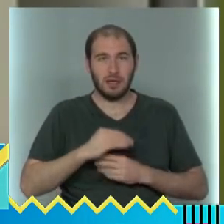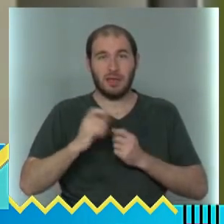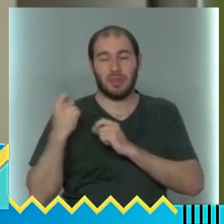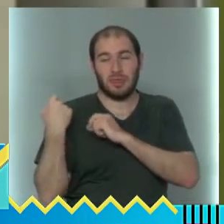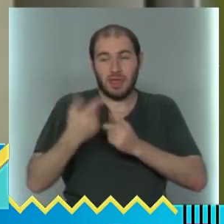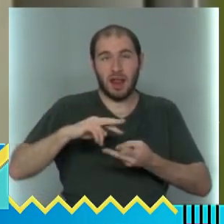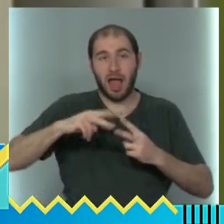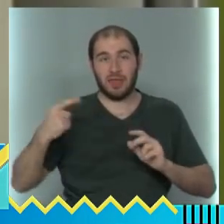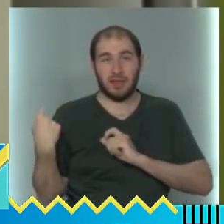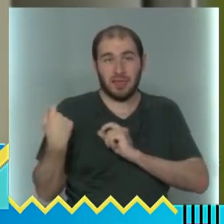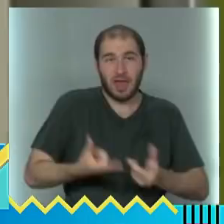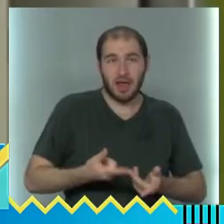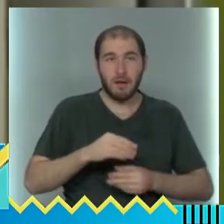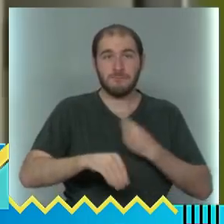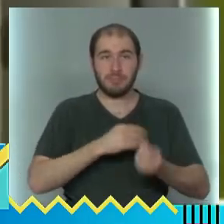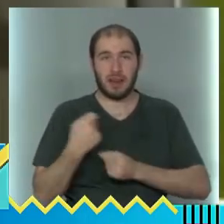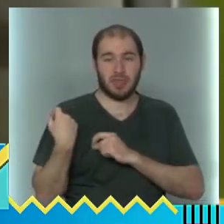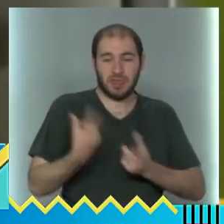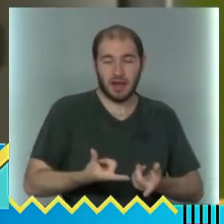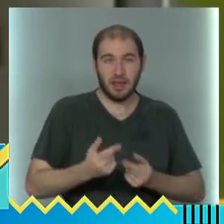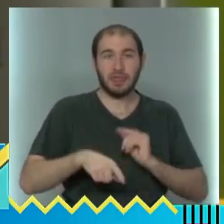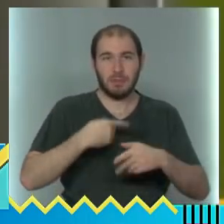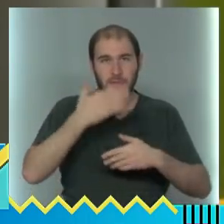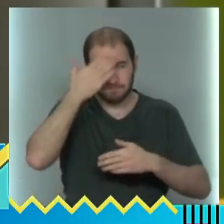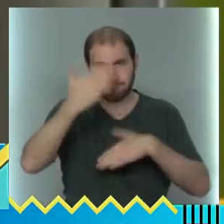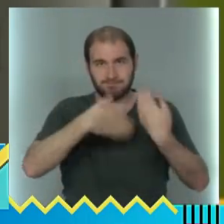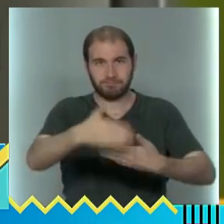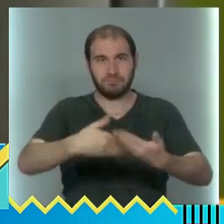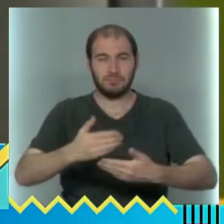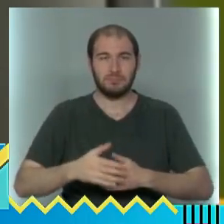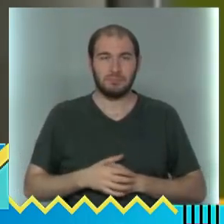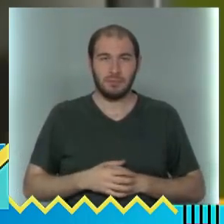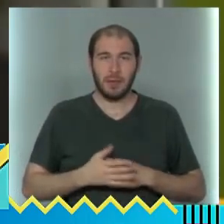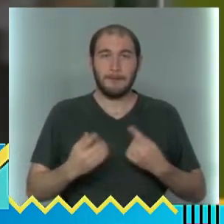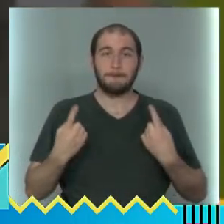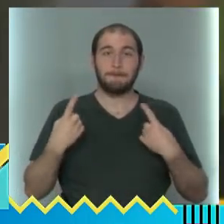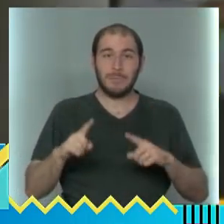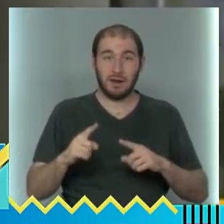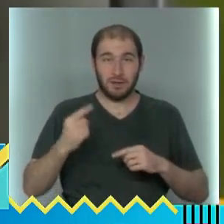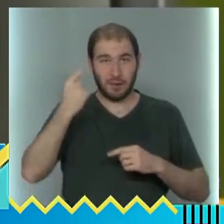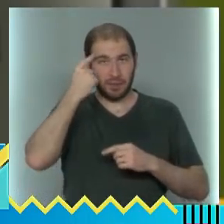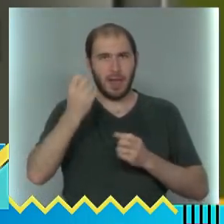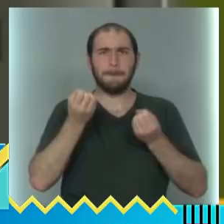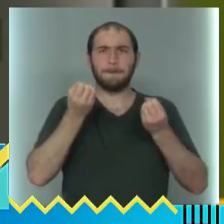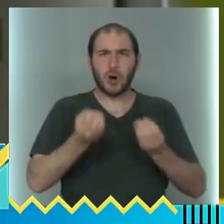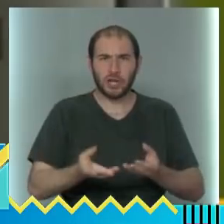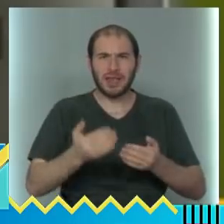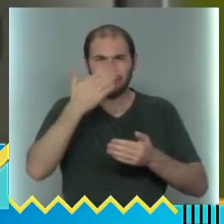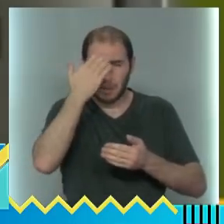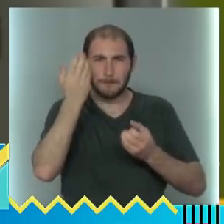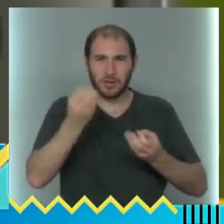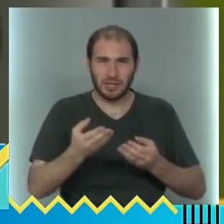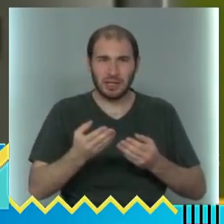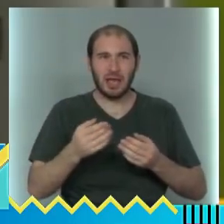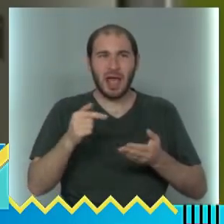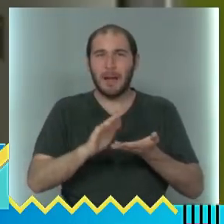ese gen, los miembros de la familia heredan ese gen y desarrollan la enfermedad. Pero lo que se cree de por qué se produce la enfermedad es que